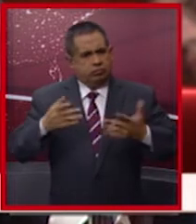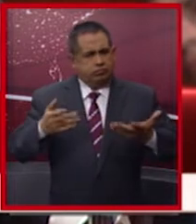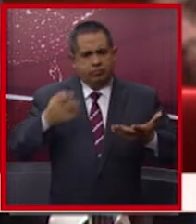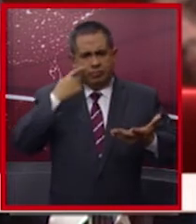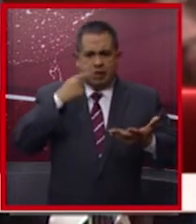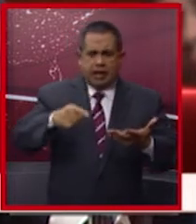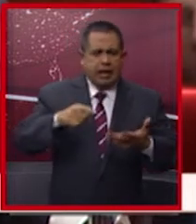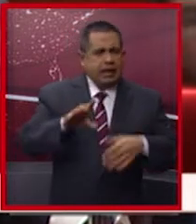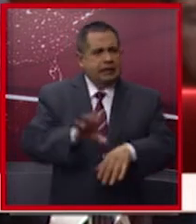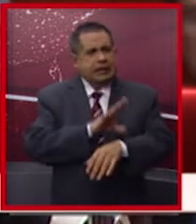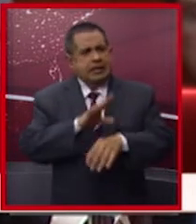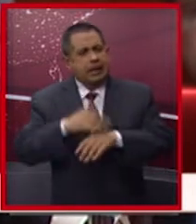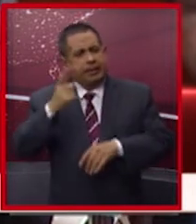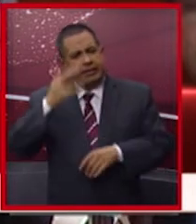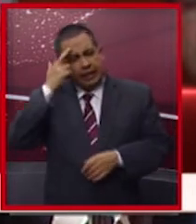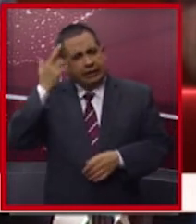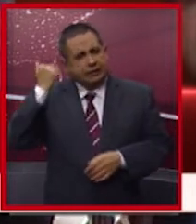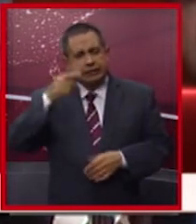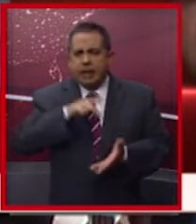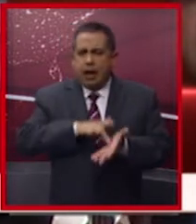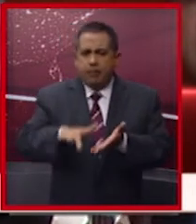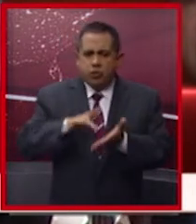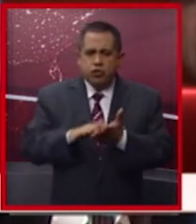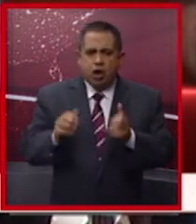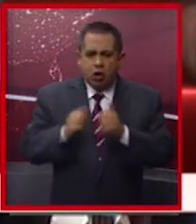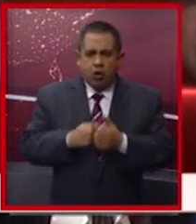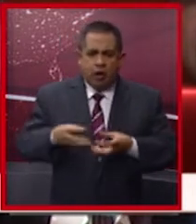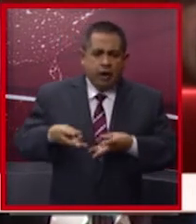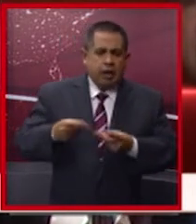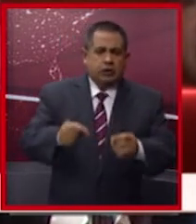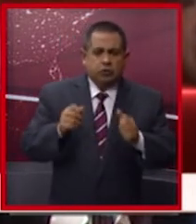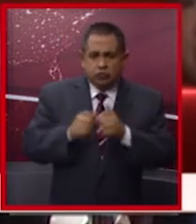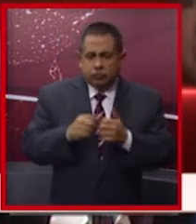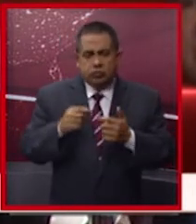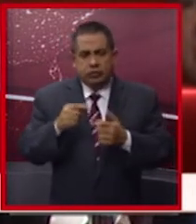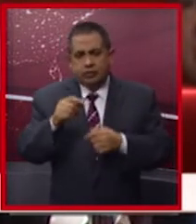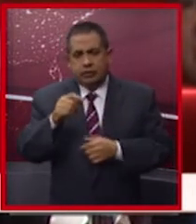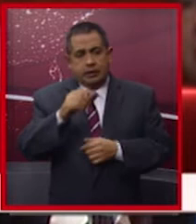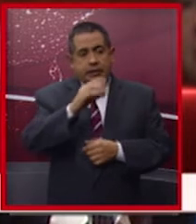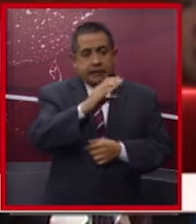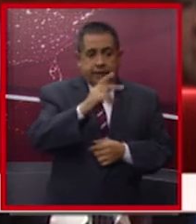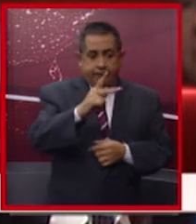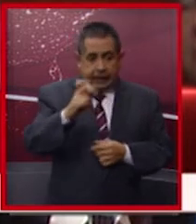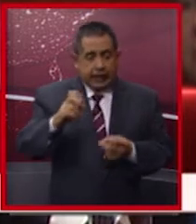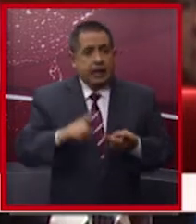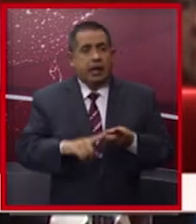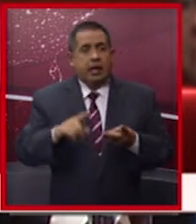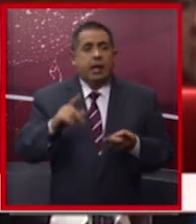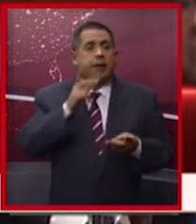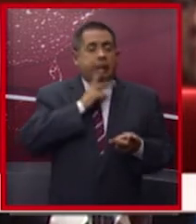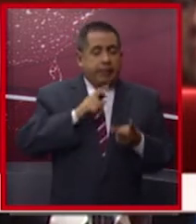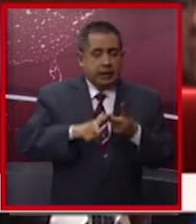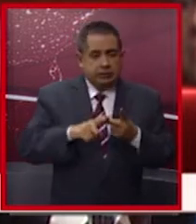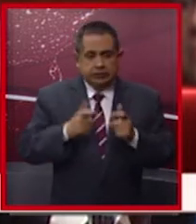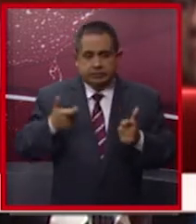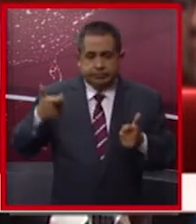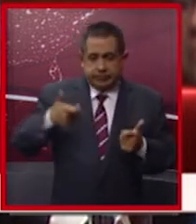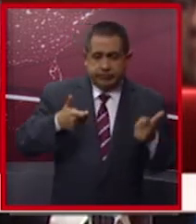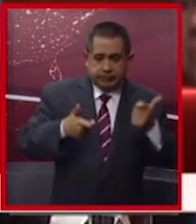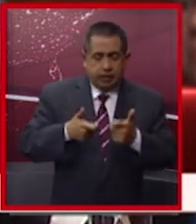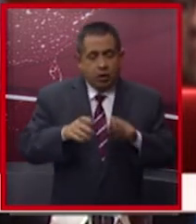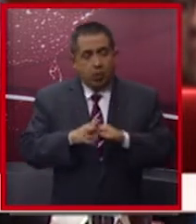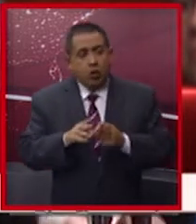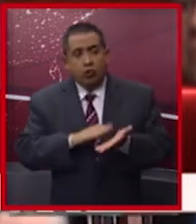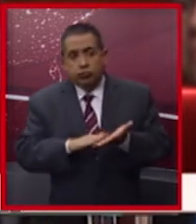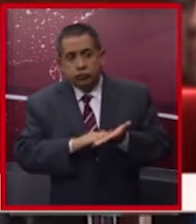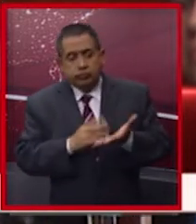reforma energética de apoyar con gasto a Pemex y a CFE peso sobre lo que había reducido